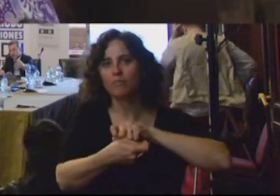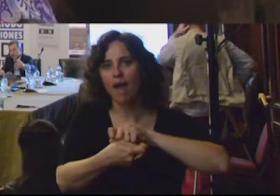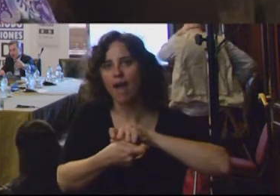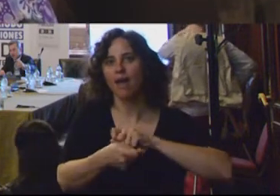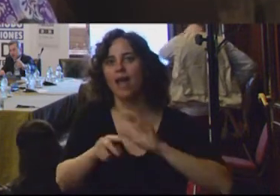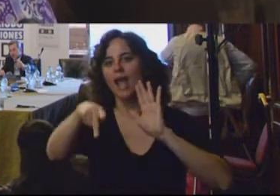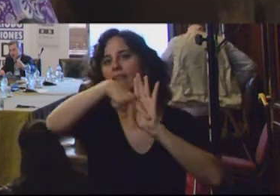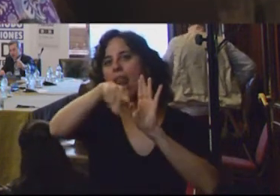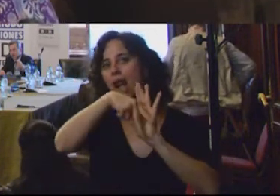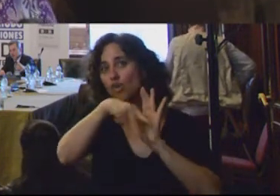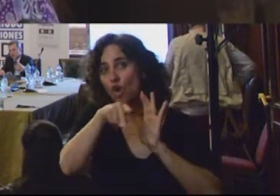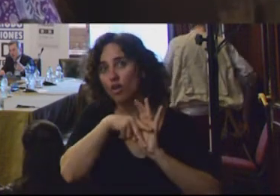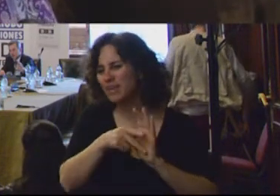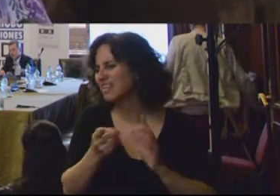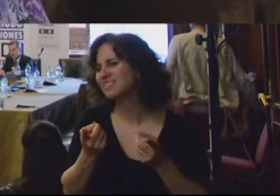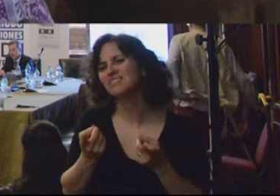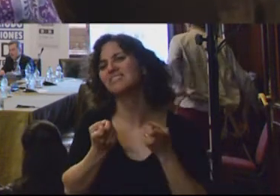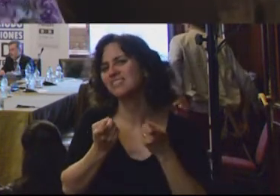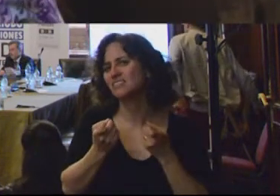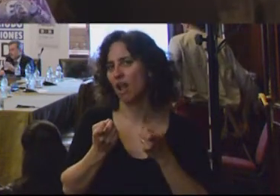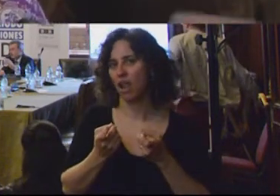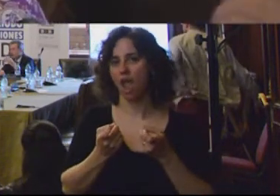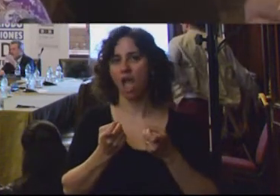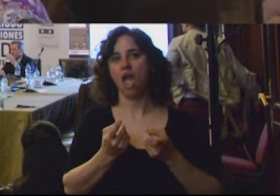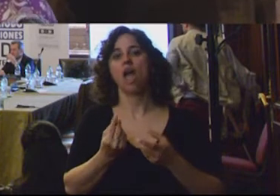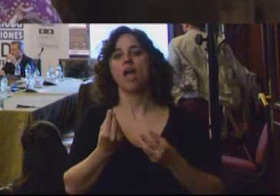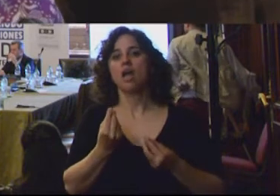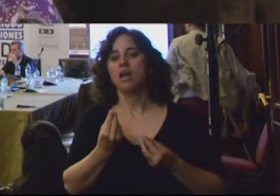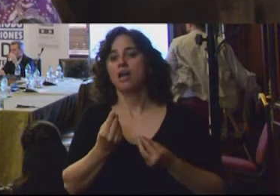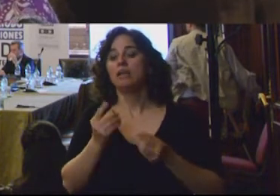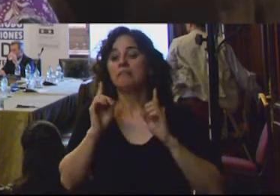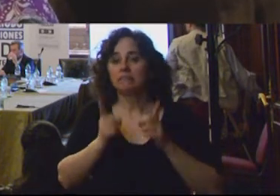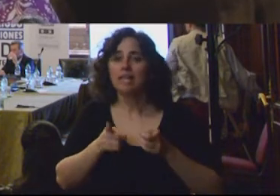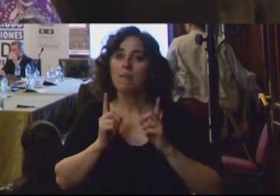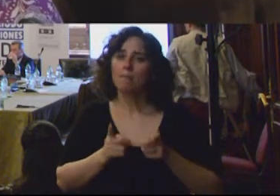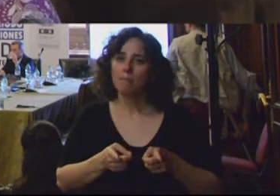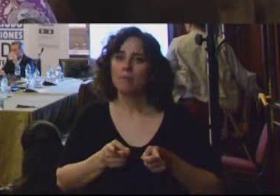normativa que se hace necesaria? Y muy puntualmente,